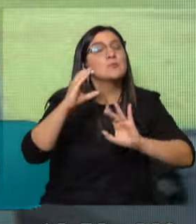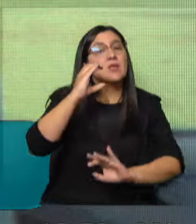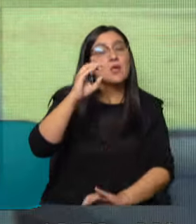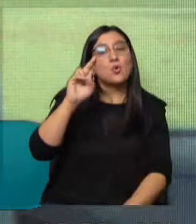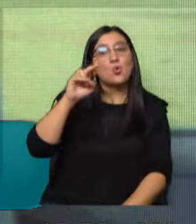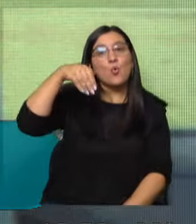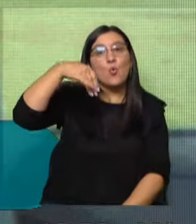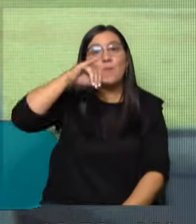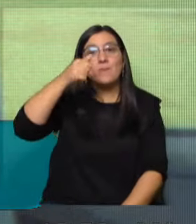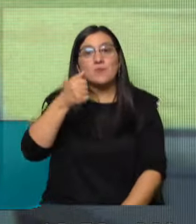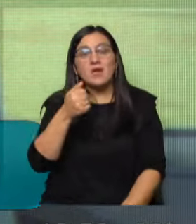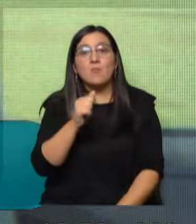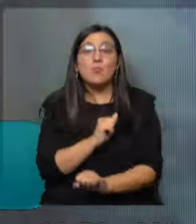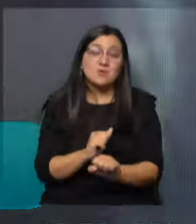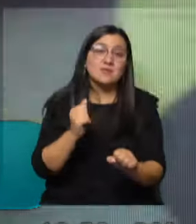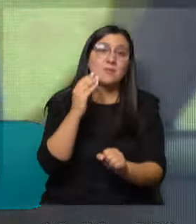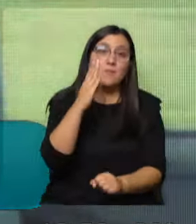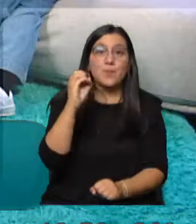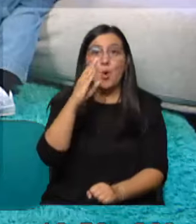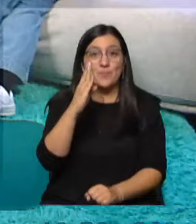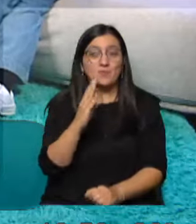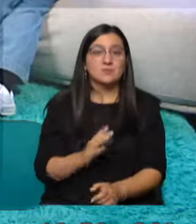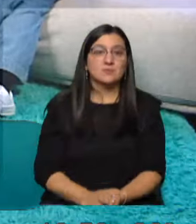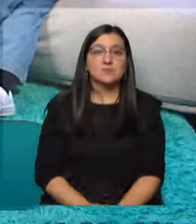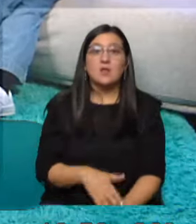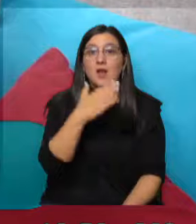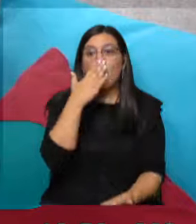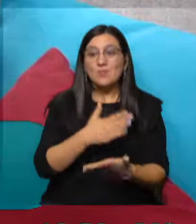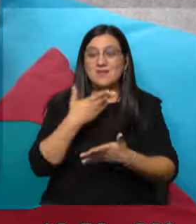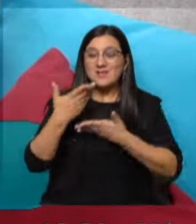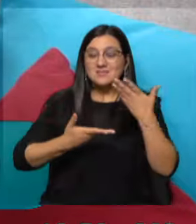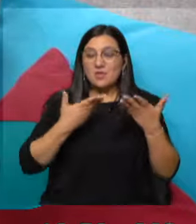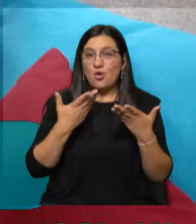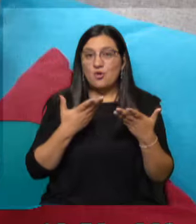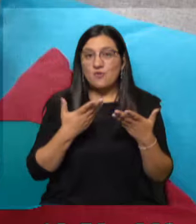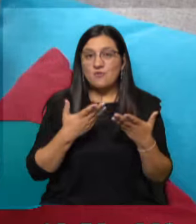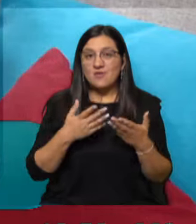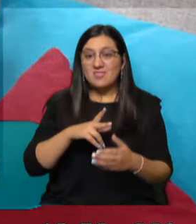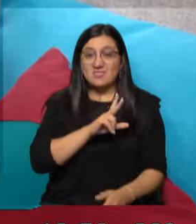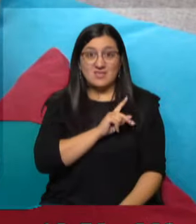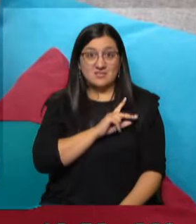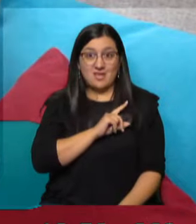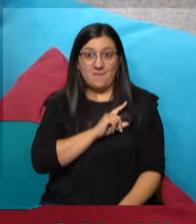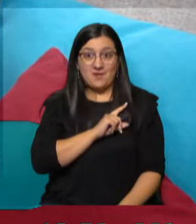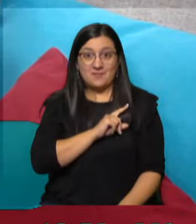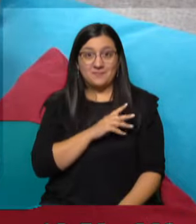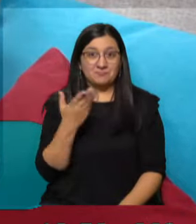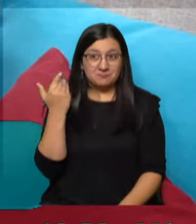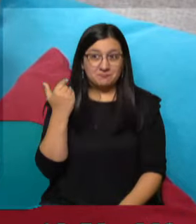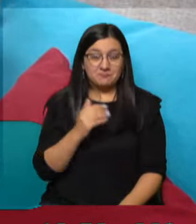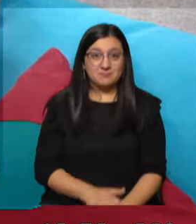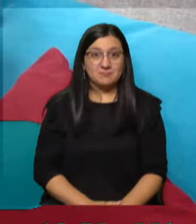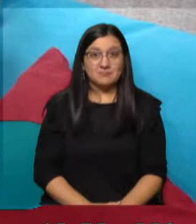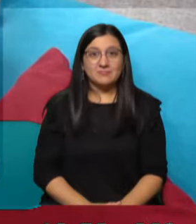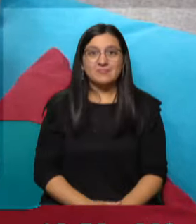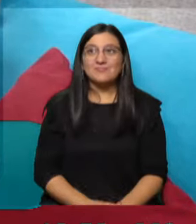Claro. Tienen más como un vuelco al pop. Y también el los videoclips, que están alucinantes. El último tema que saqué fue en diciembre. Entonces, bueno, había